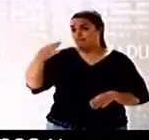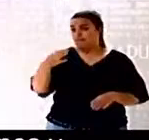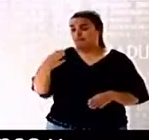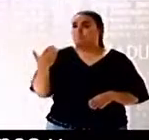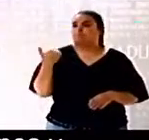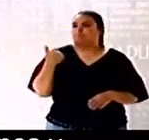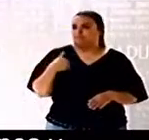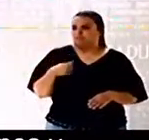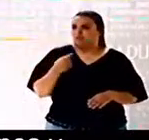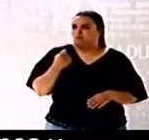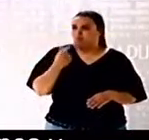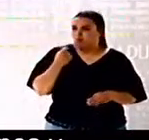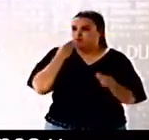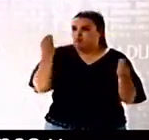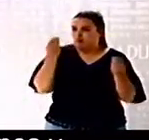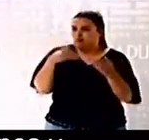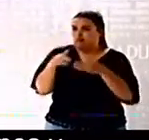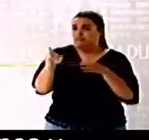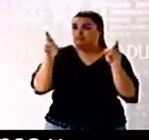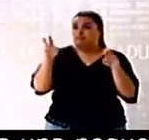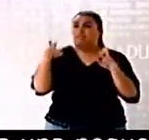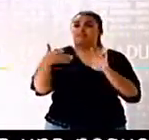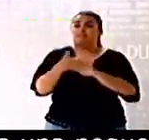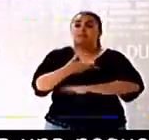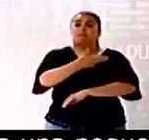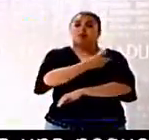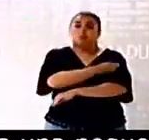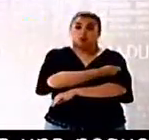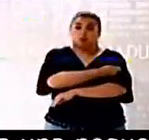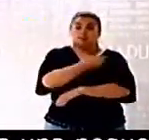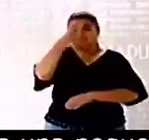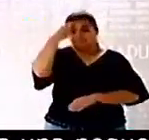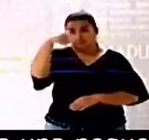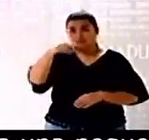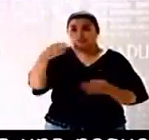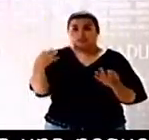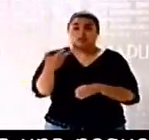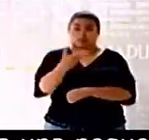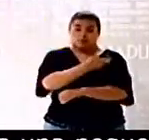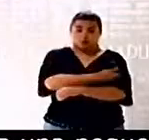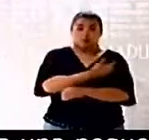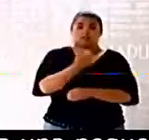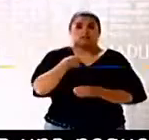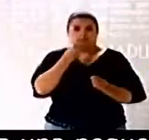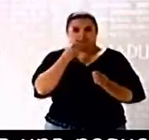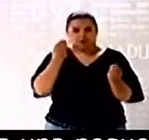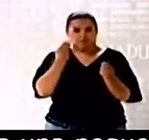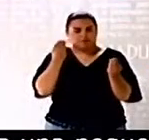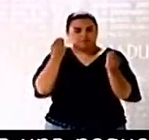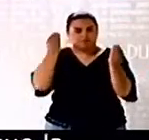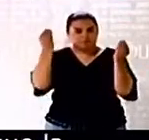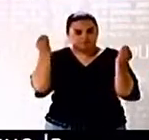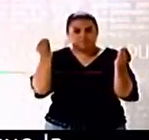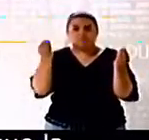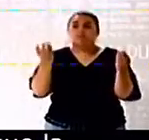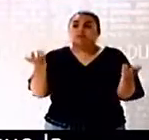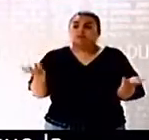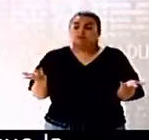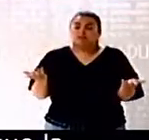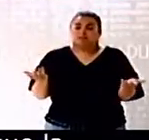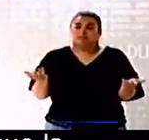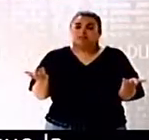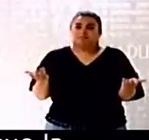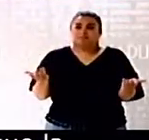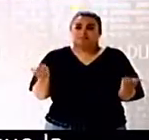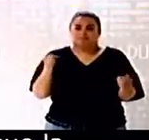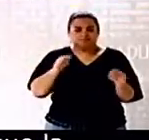pequeña luz de esperanza que se llama vacunación, sabiendo que la vacunación está yendo bien y está dándose bien